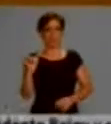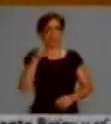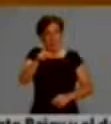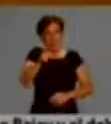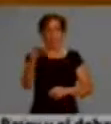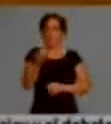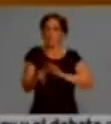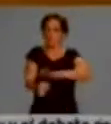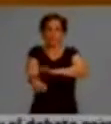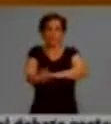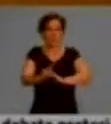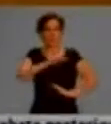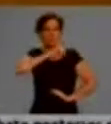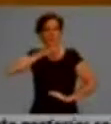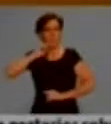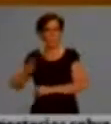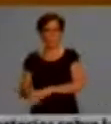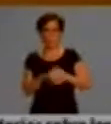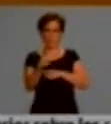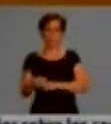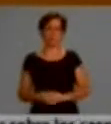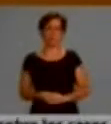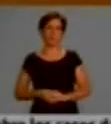siga siendo así.